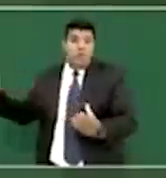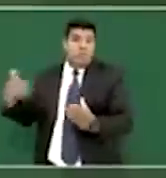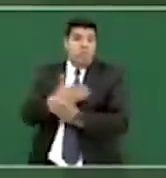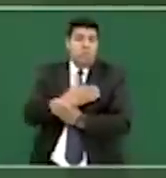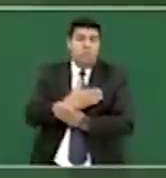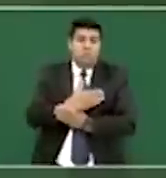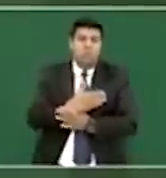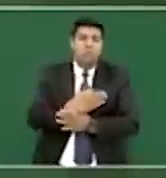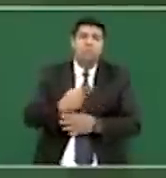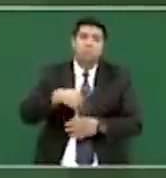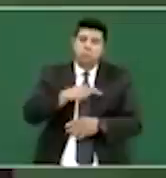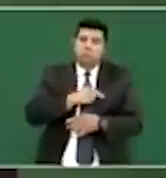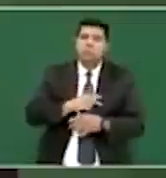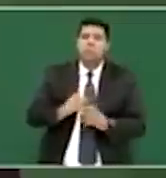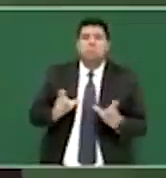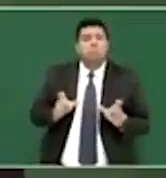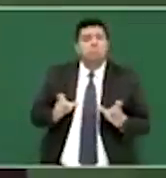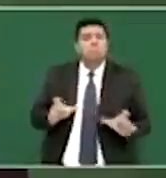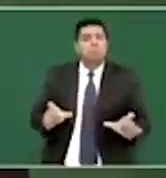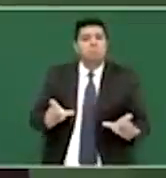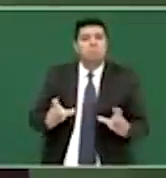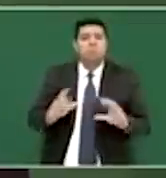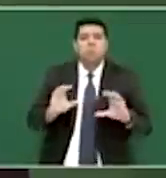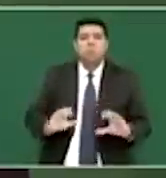defenderíamos nuestra patria.